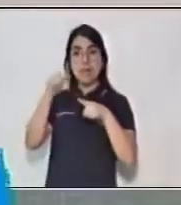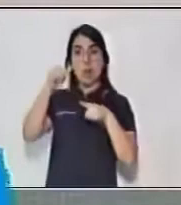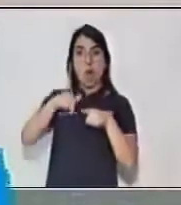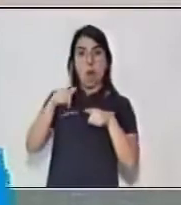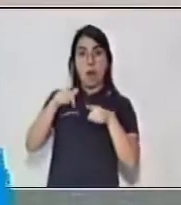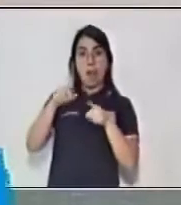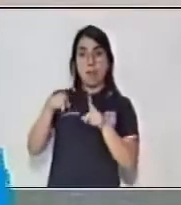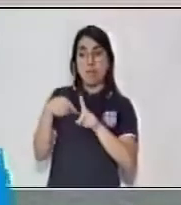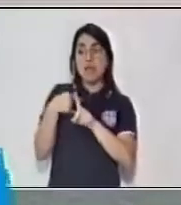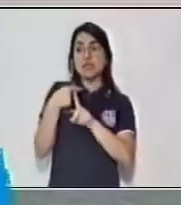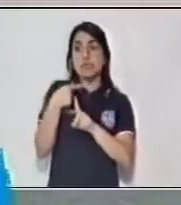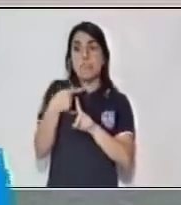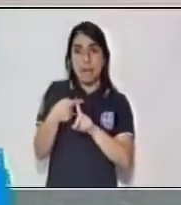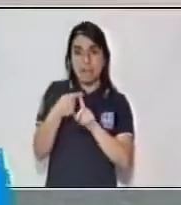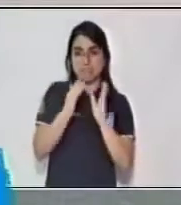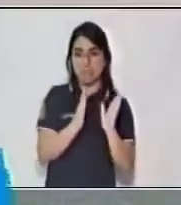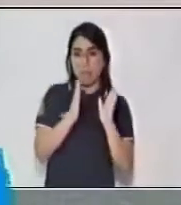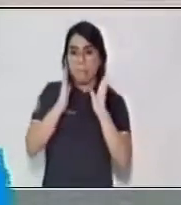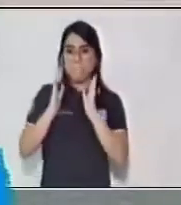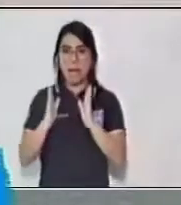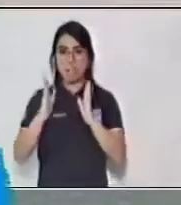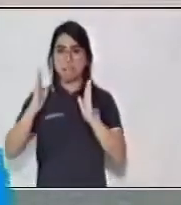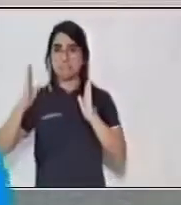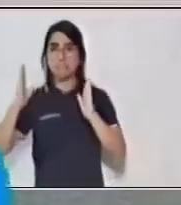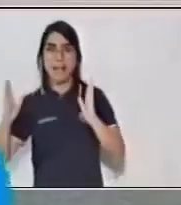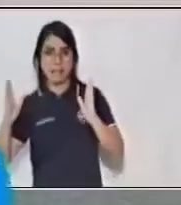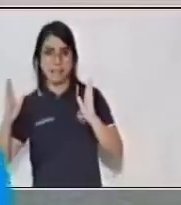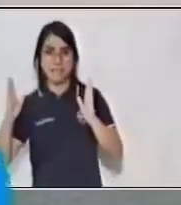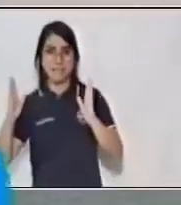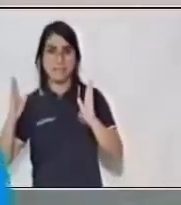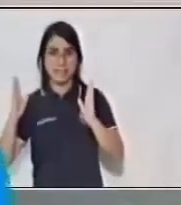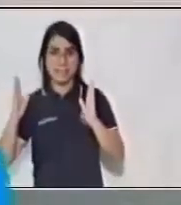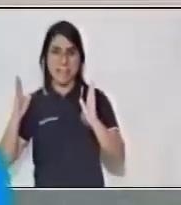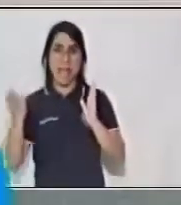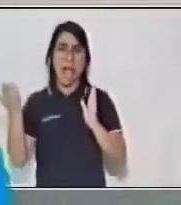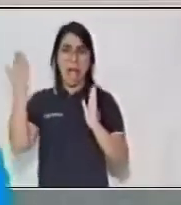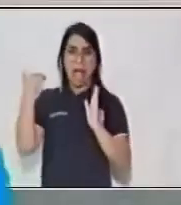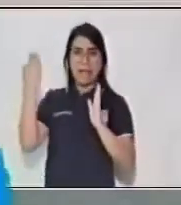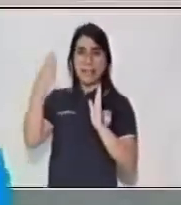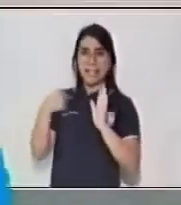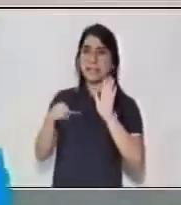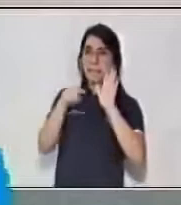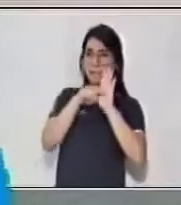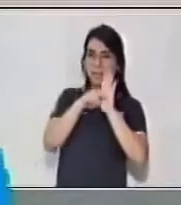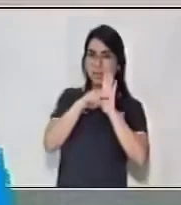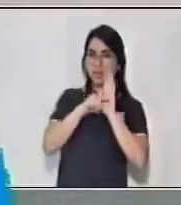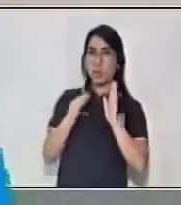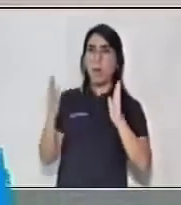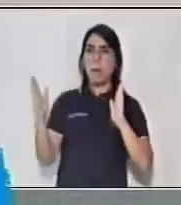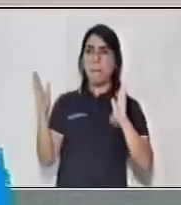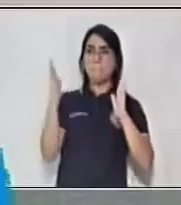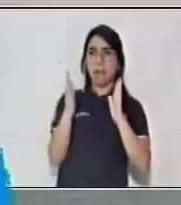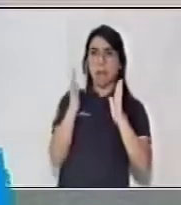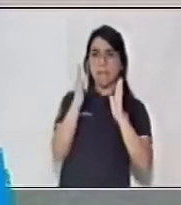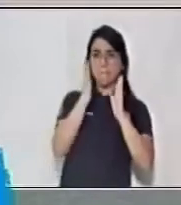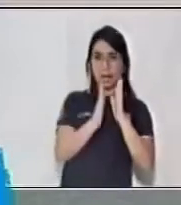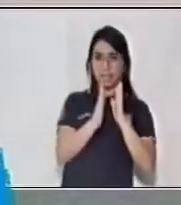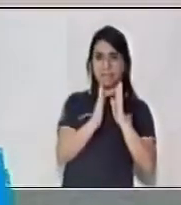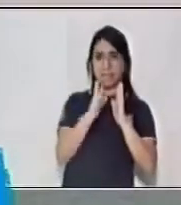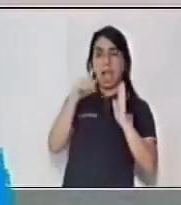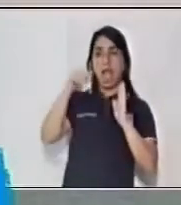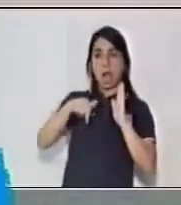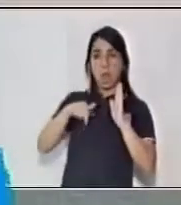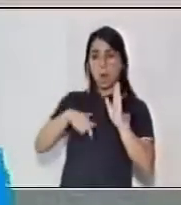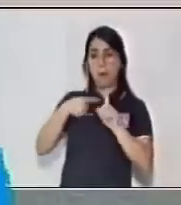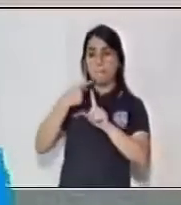Entonces vemos cómo afecta un exponente y cuando tiene algún